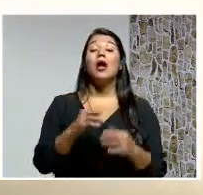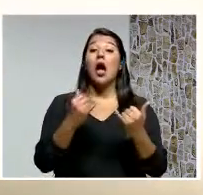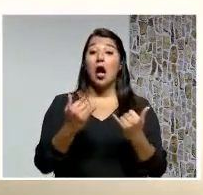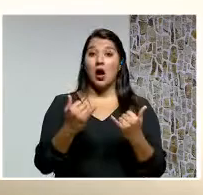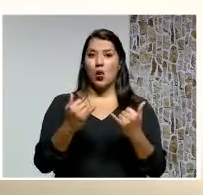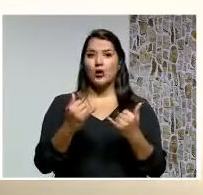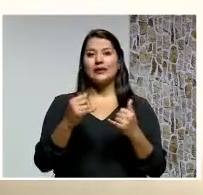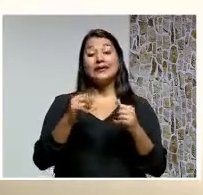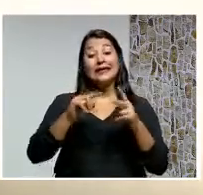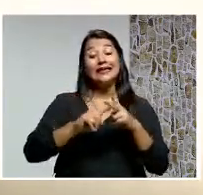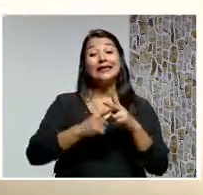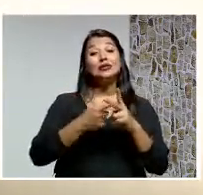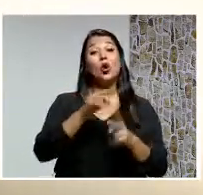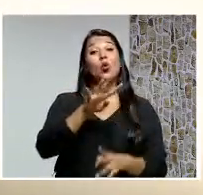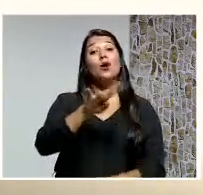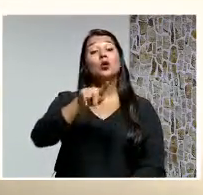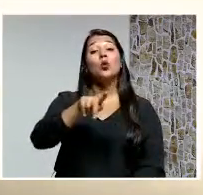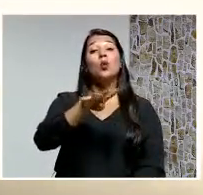de